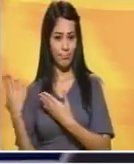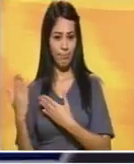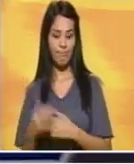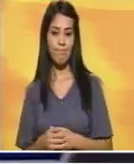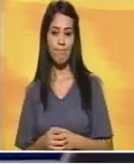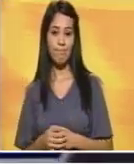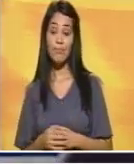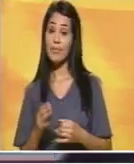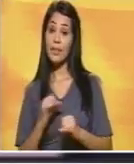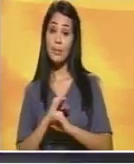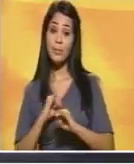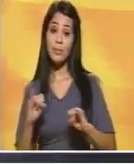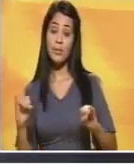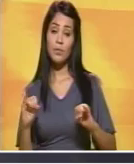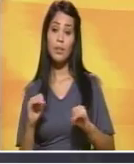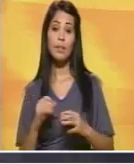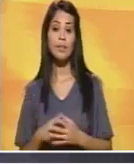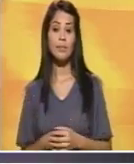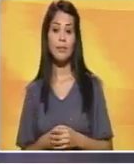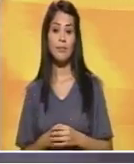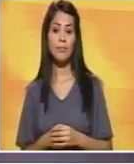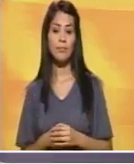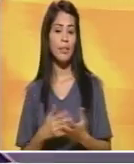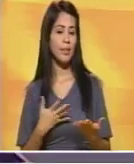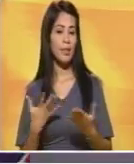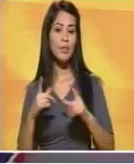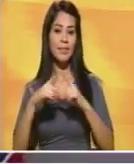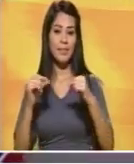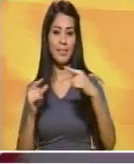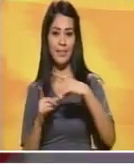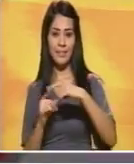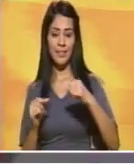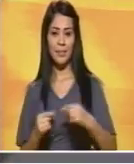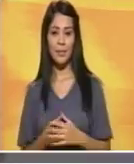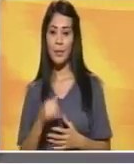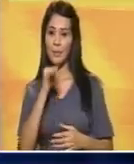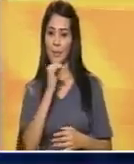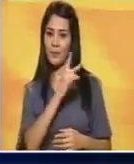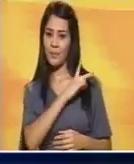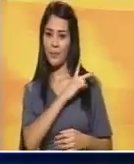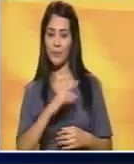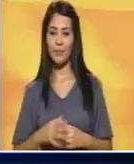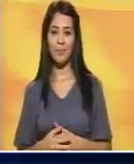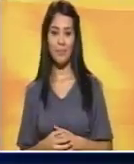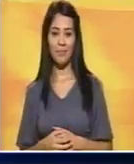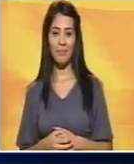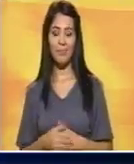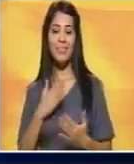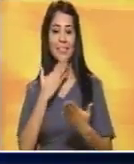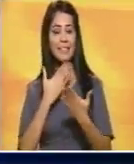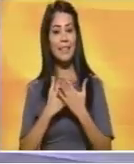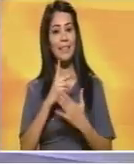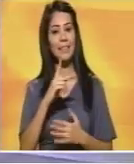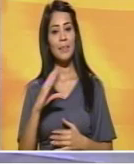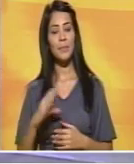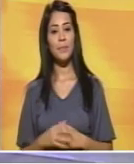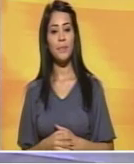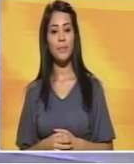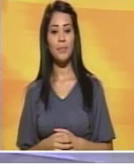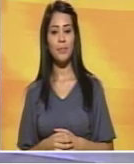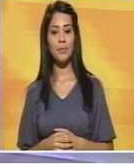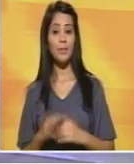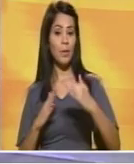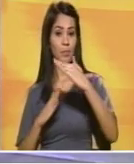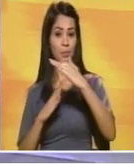Así llegamos al final. Soy Carielis Cuadros y los espero en una próxima emisión de Estrenos y Estrellas por su noticiero Venevisión. Gracias, Carielis. Bien, hacemos